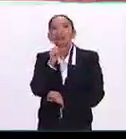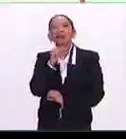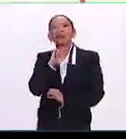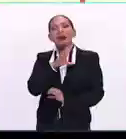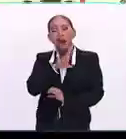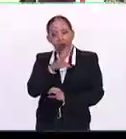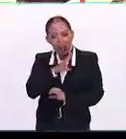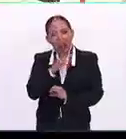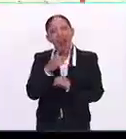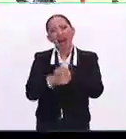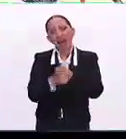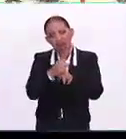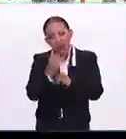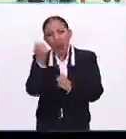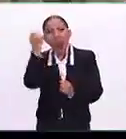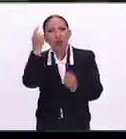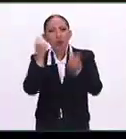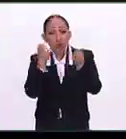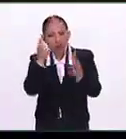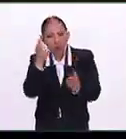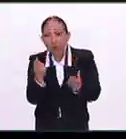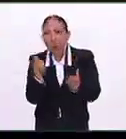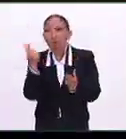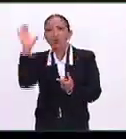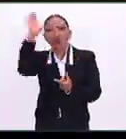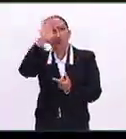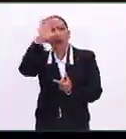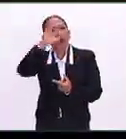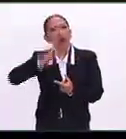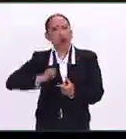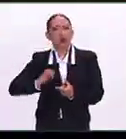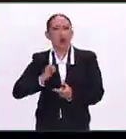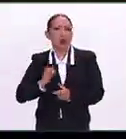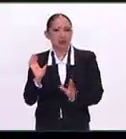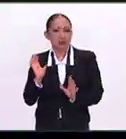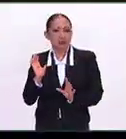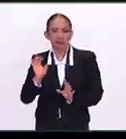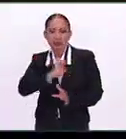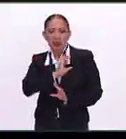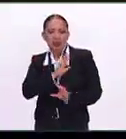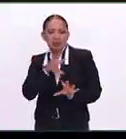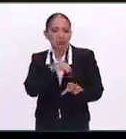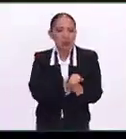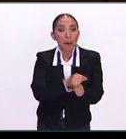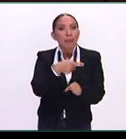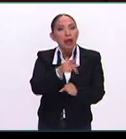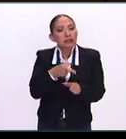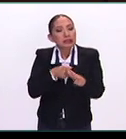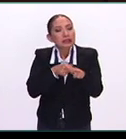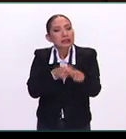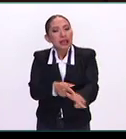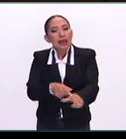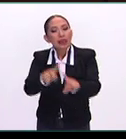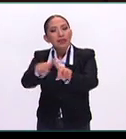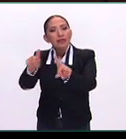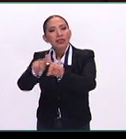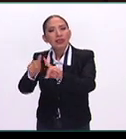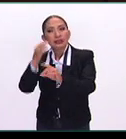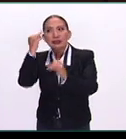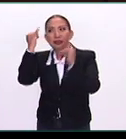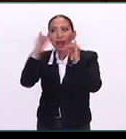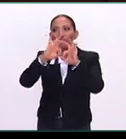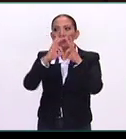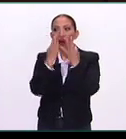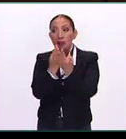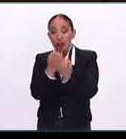ya afectada, como lo dije, por la cultura occidental, pero subsiste en muchas formas.